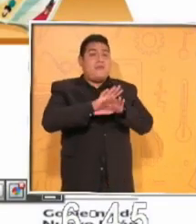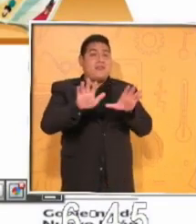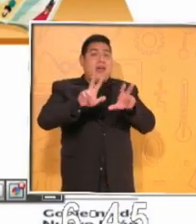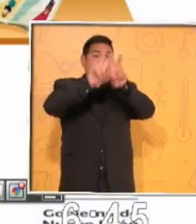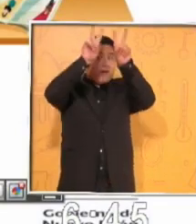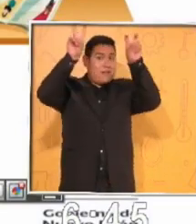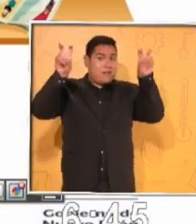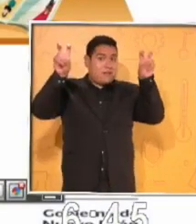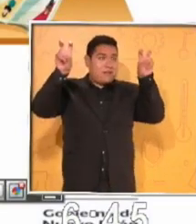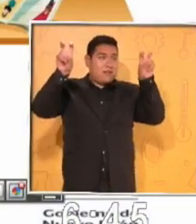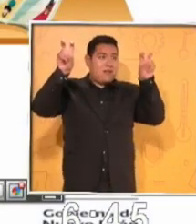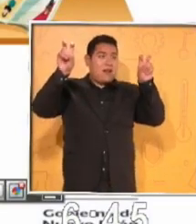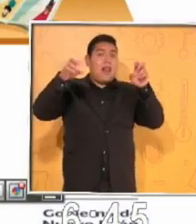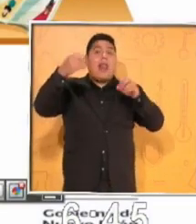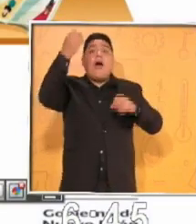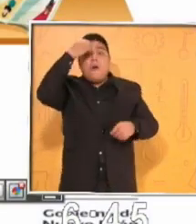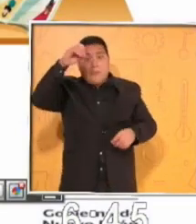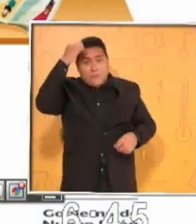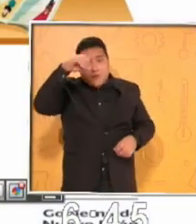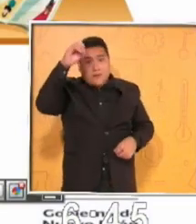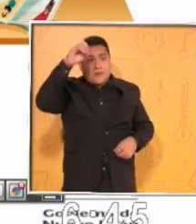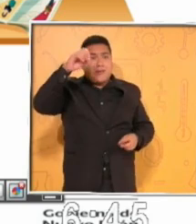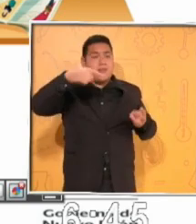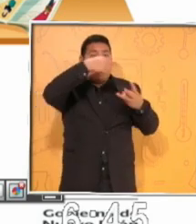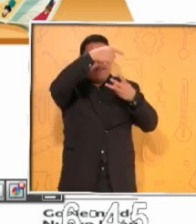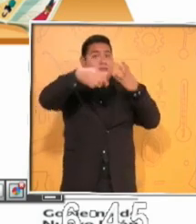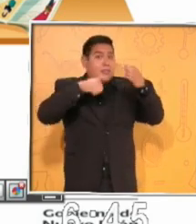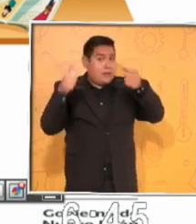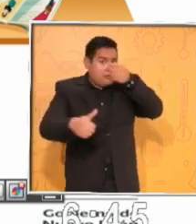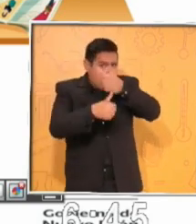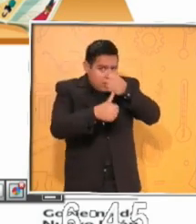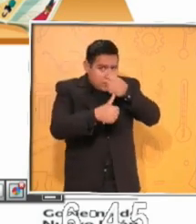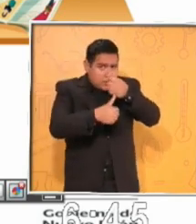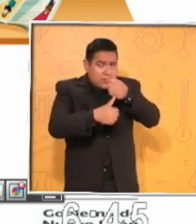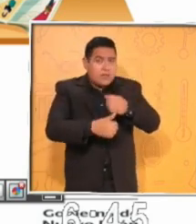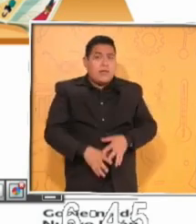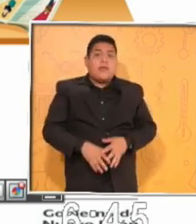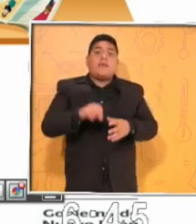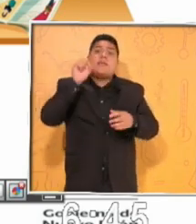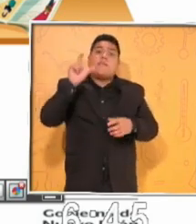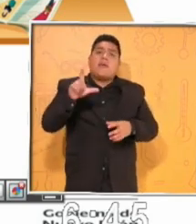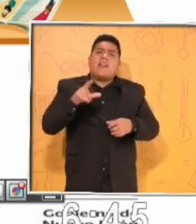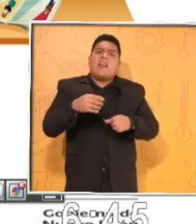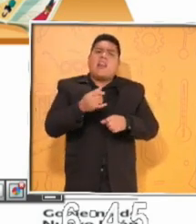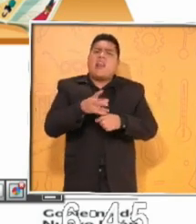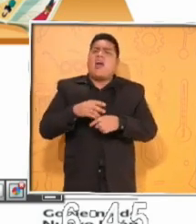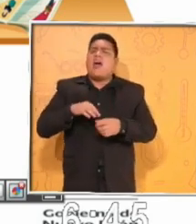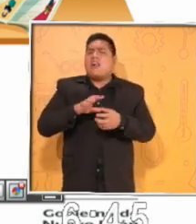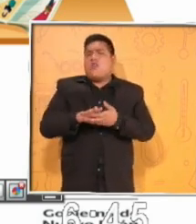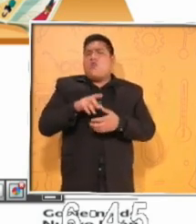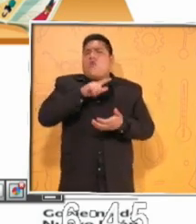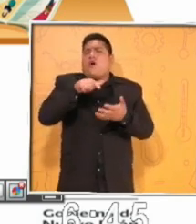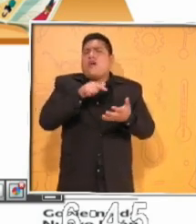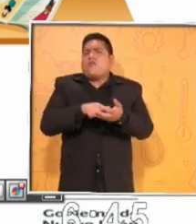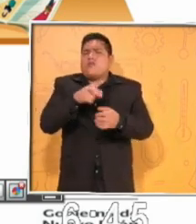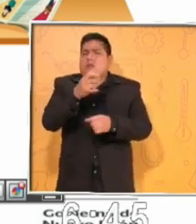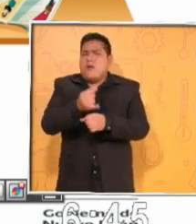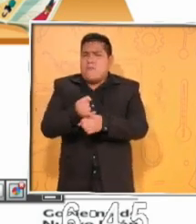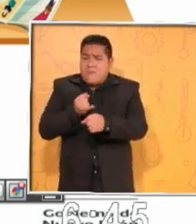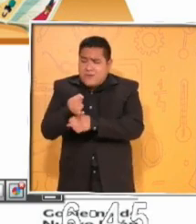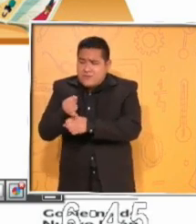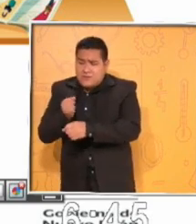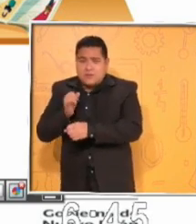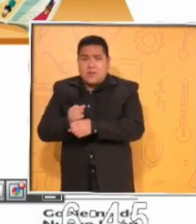tema, la opinión, 3 argumentos y las referencias bibliográficas. Vamos a agregar ahora